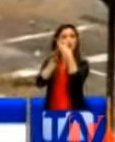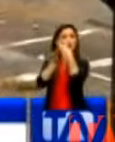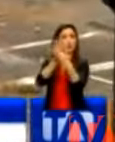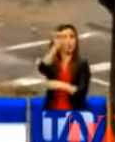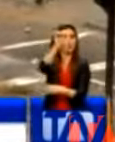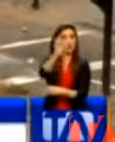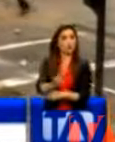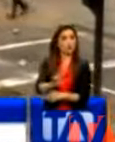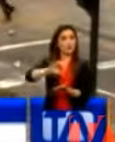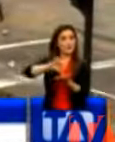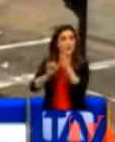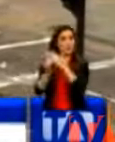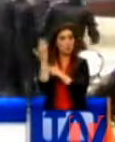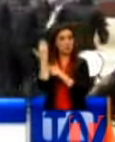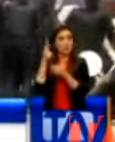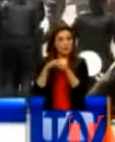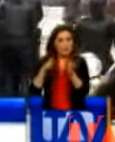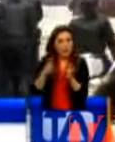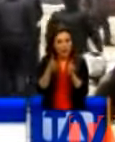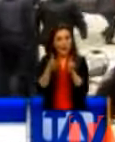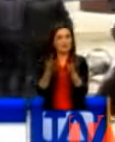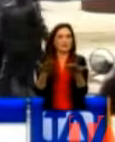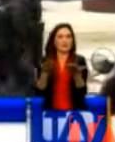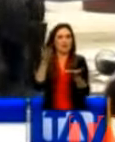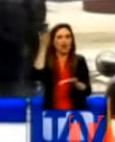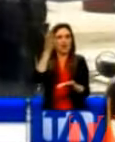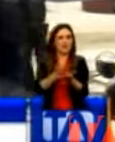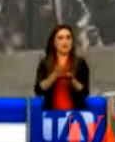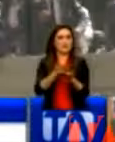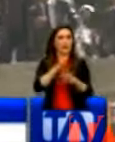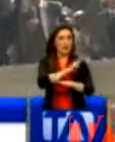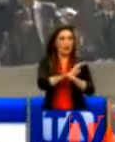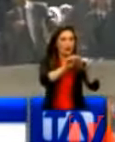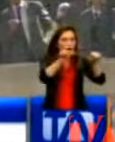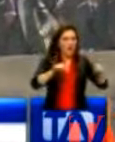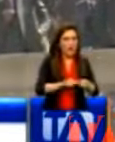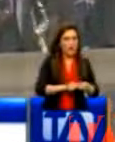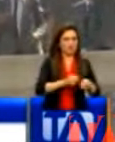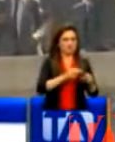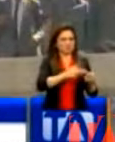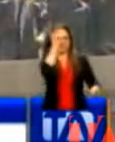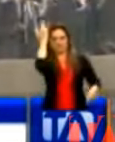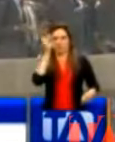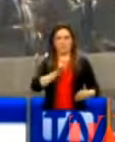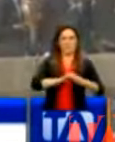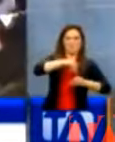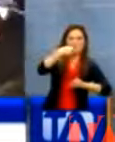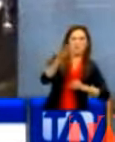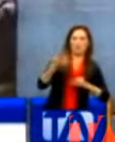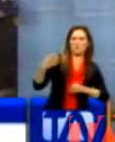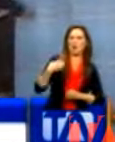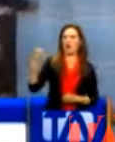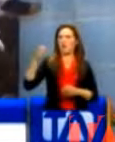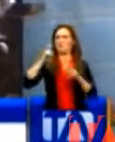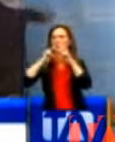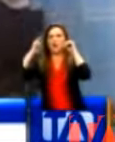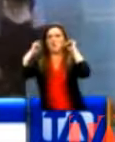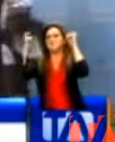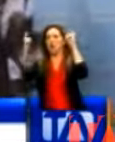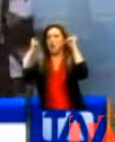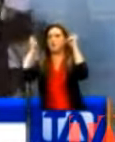de Quito. Los jóvenes abandonaron las aulas, salieron del colegio y se dedicaron a protestar por